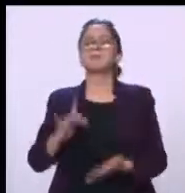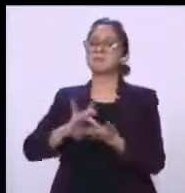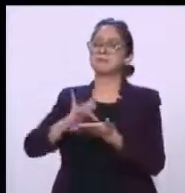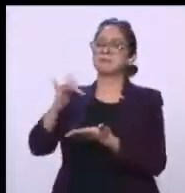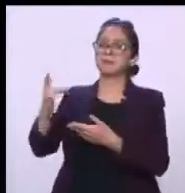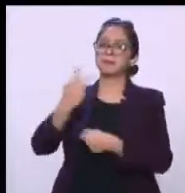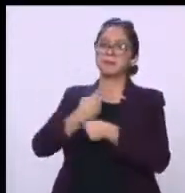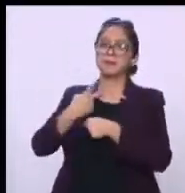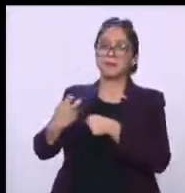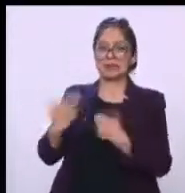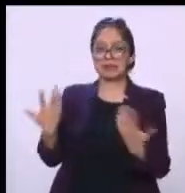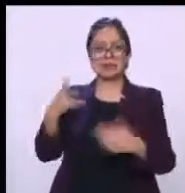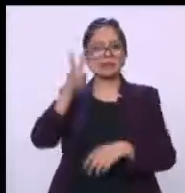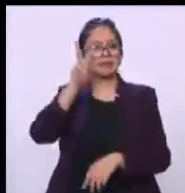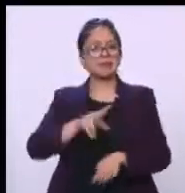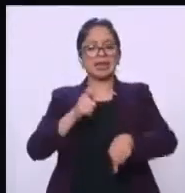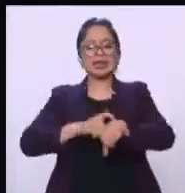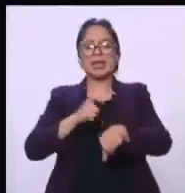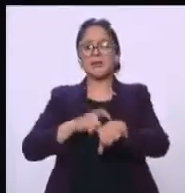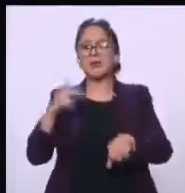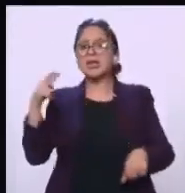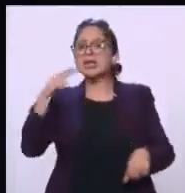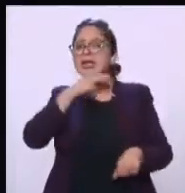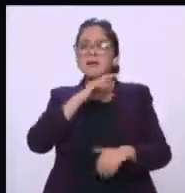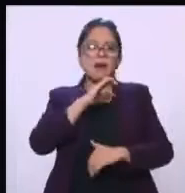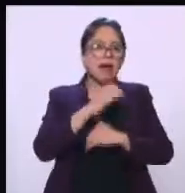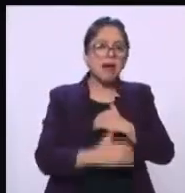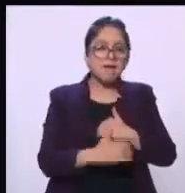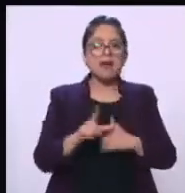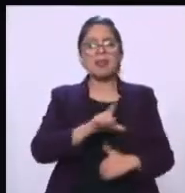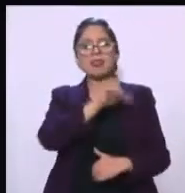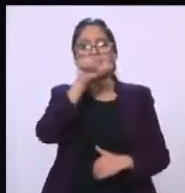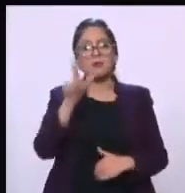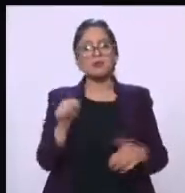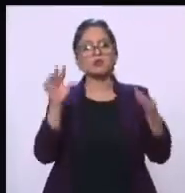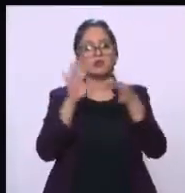temas. Sí, se nos fue el tiempo muy rápido, pero bueno. Sí, tenemos que hablar más de los jóvenes y de otros grupos también.